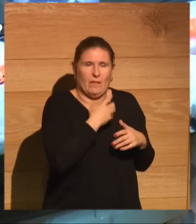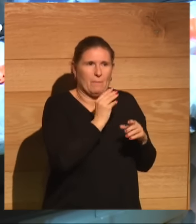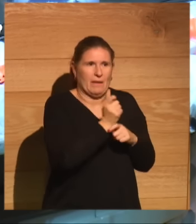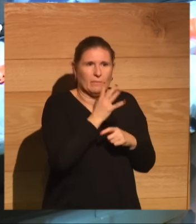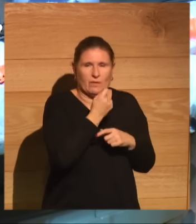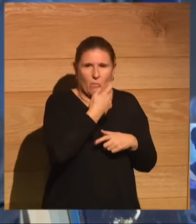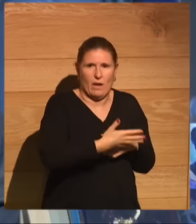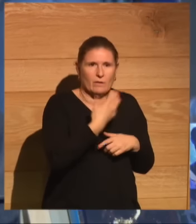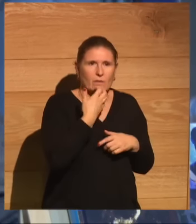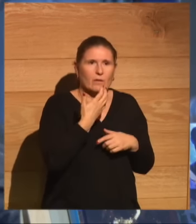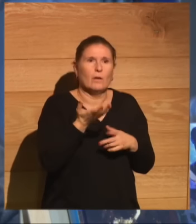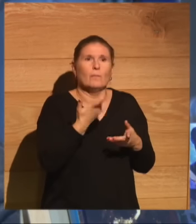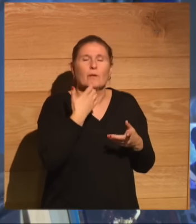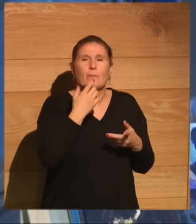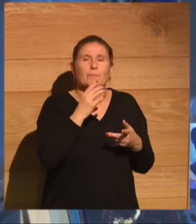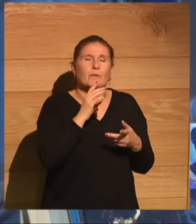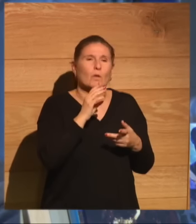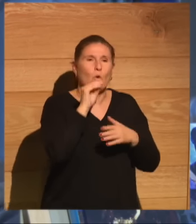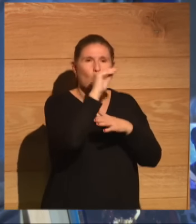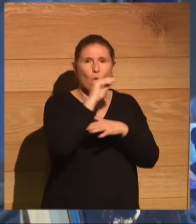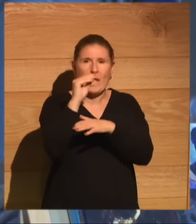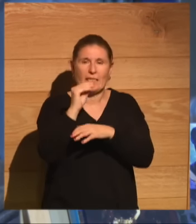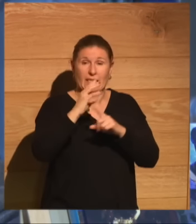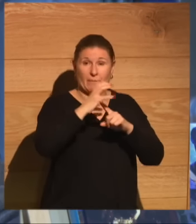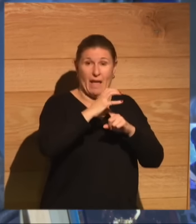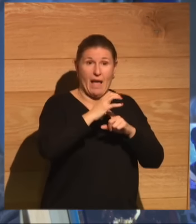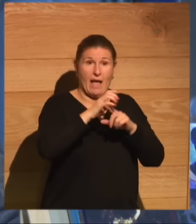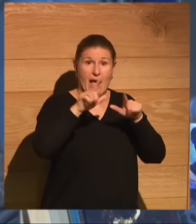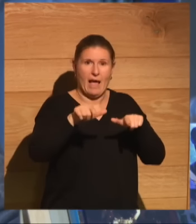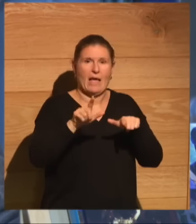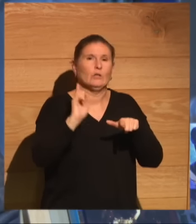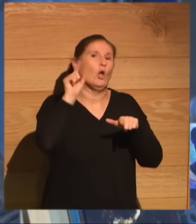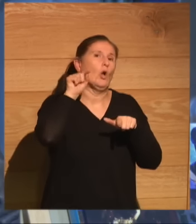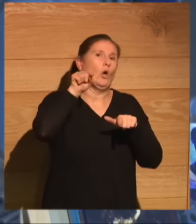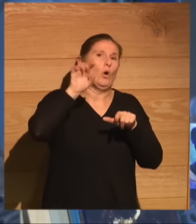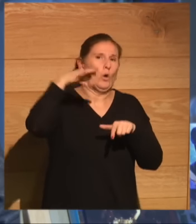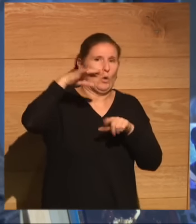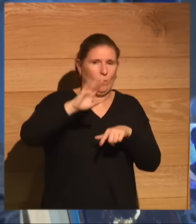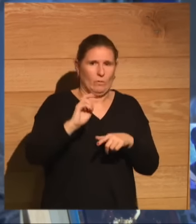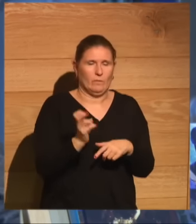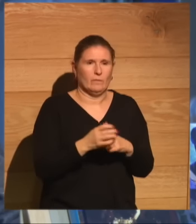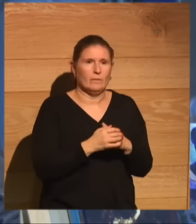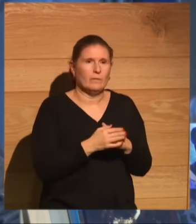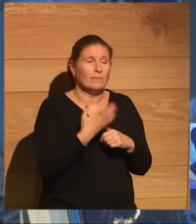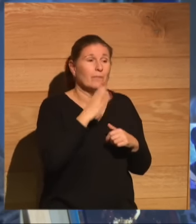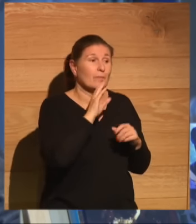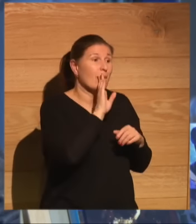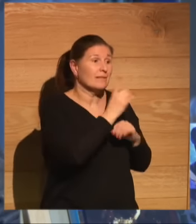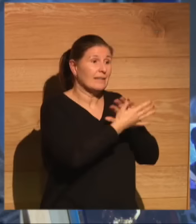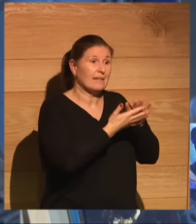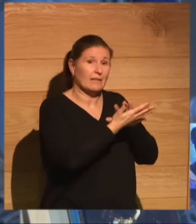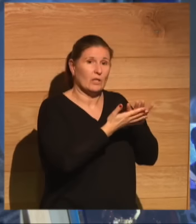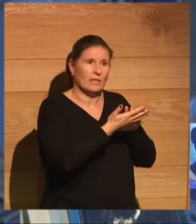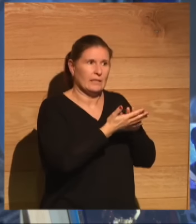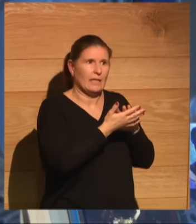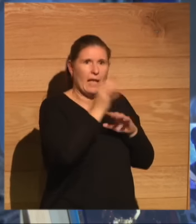supone Jurassic Park. Pero de todas maneras, cuando estaba hablando de la iluminación, cuando estaba hablando del montaje, era como introducción precisamente para hablar de todo lo bueno que